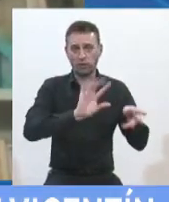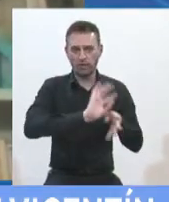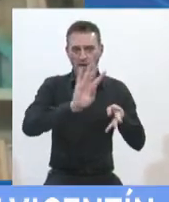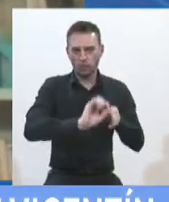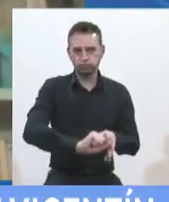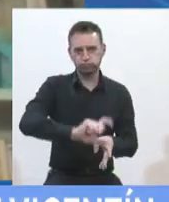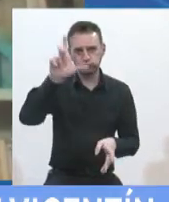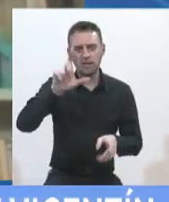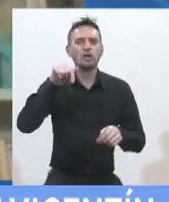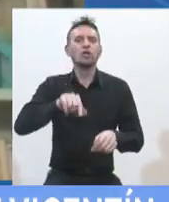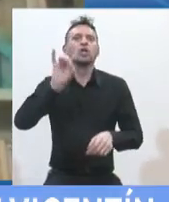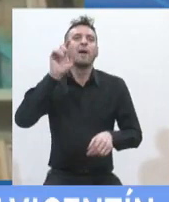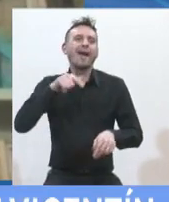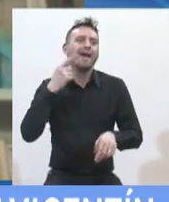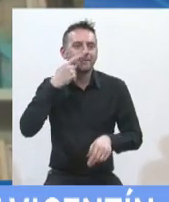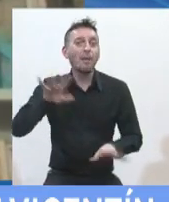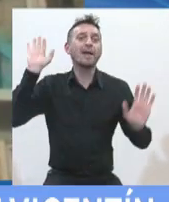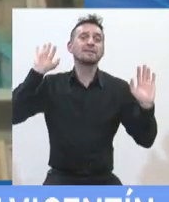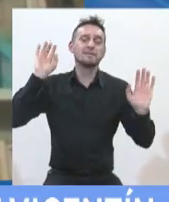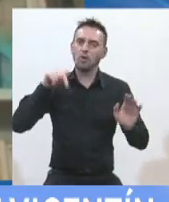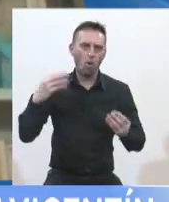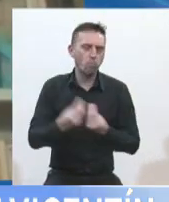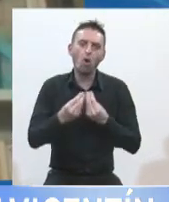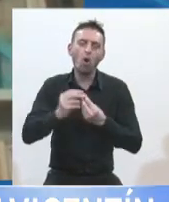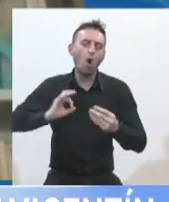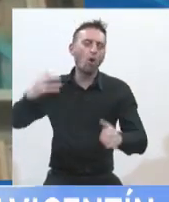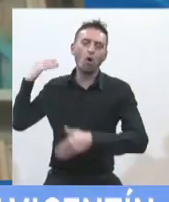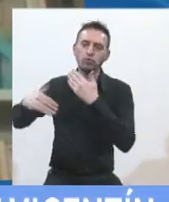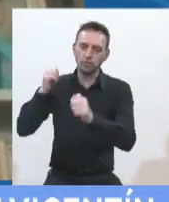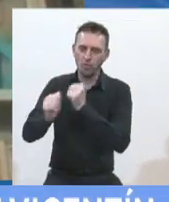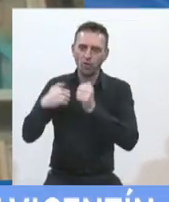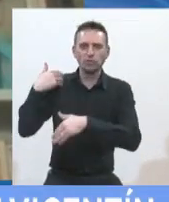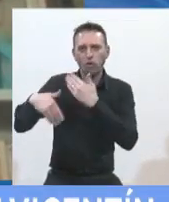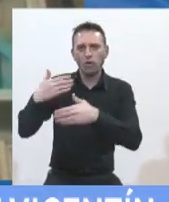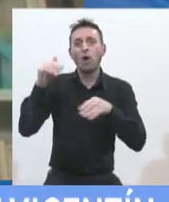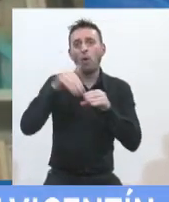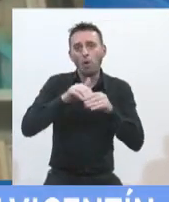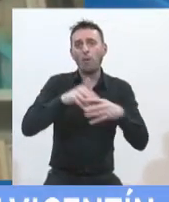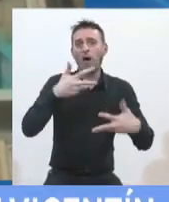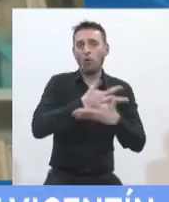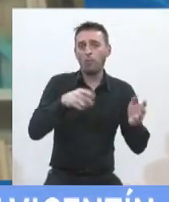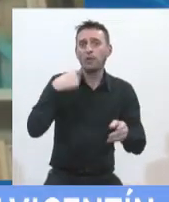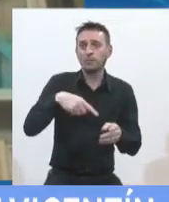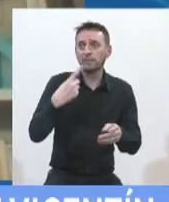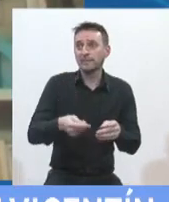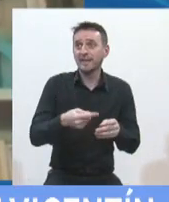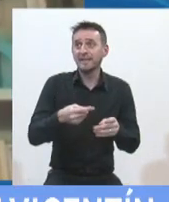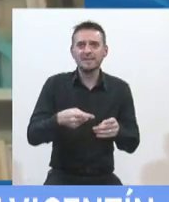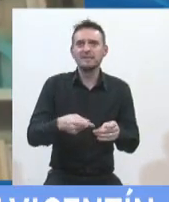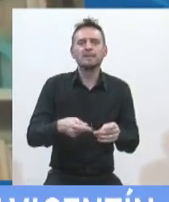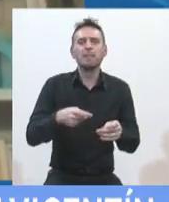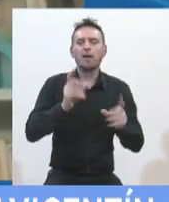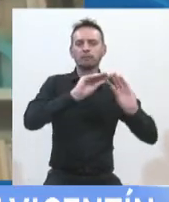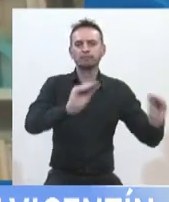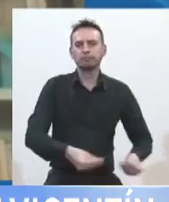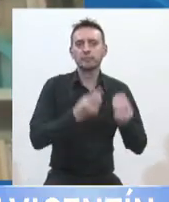no es solamente esta vez sino durante mucho tiempo a lo largo de la historia argentina los bancos públicos se terminan quedando con los malos créditos